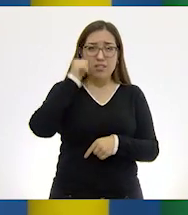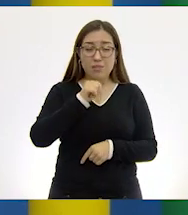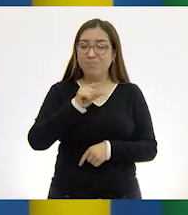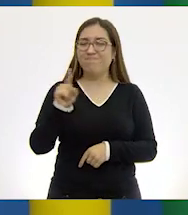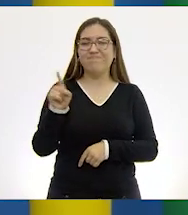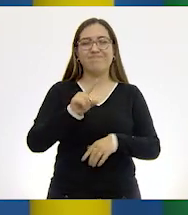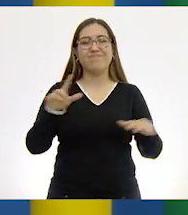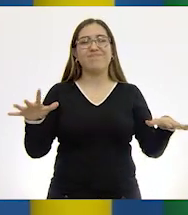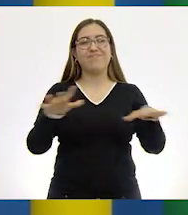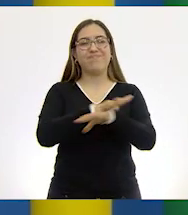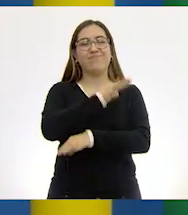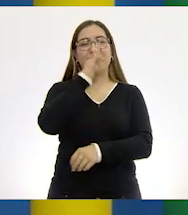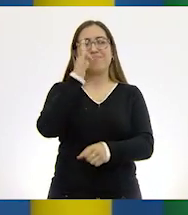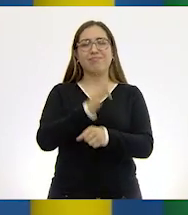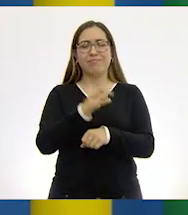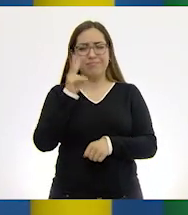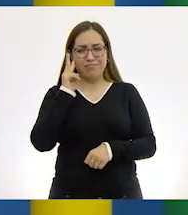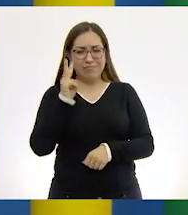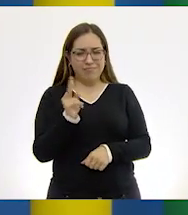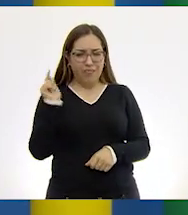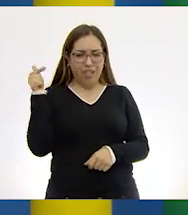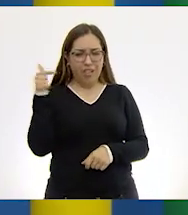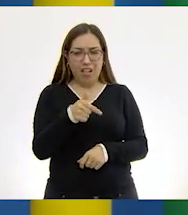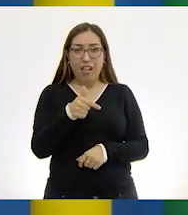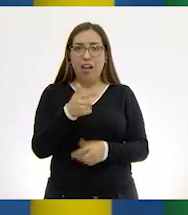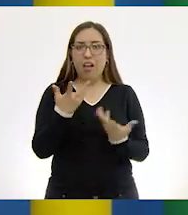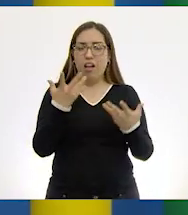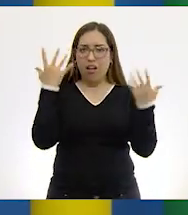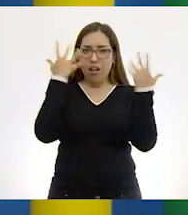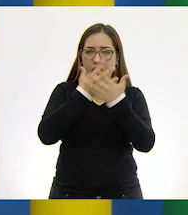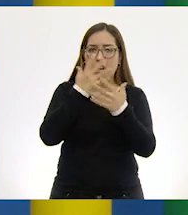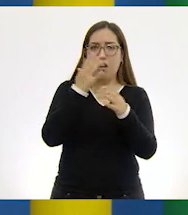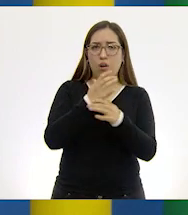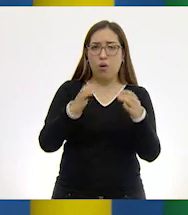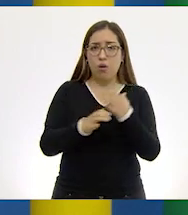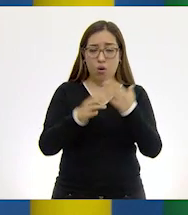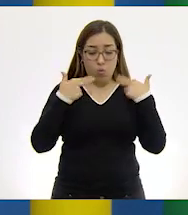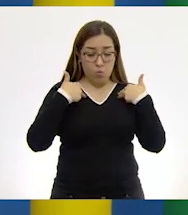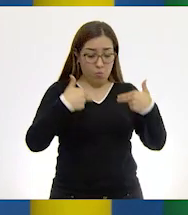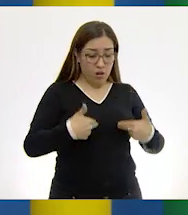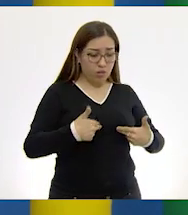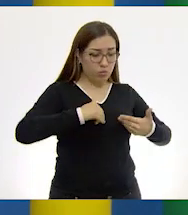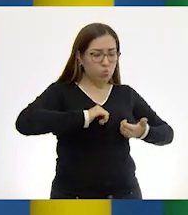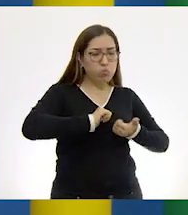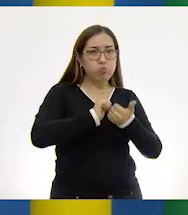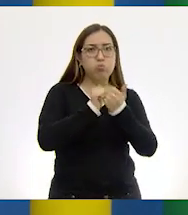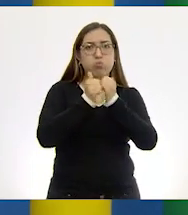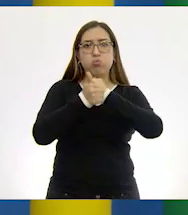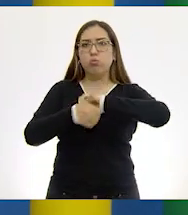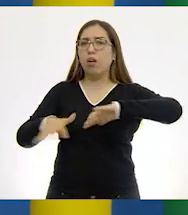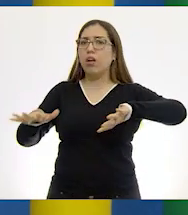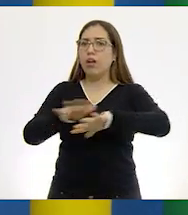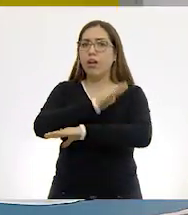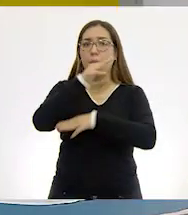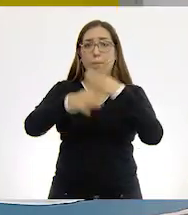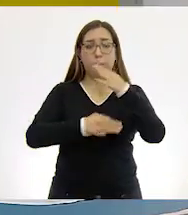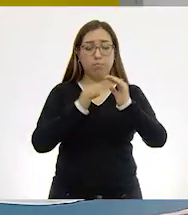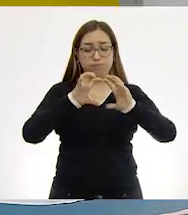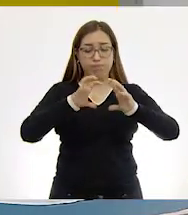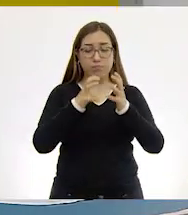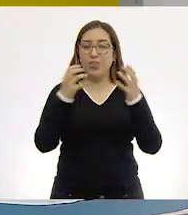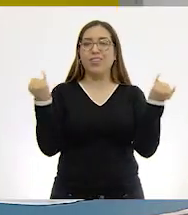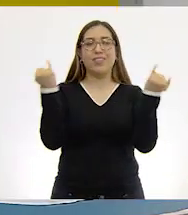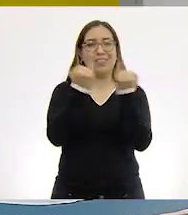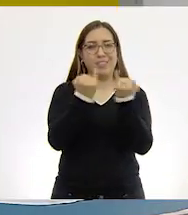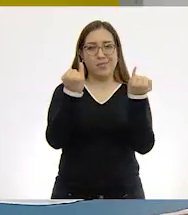hoy, comprendemos que no es así, que los seres vivos evolucionan y que la Tierra cambia todo el tiempo. Sí,